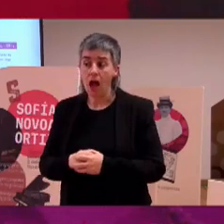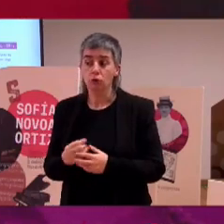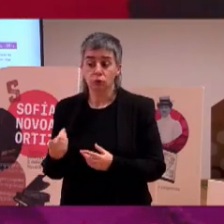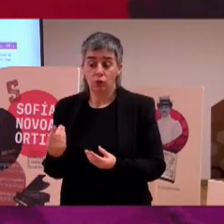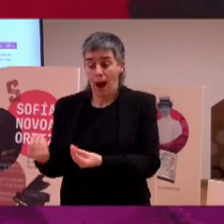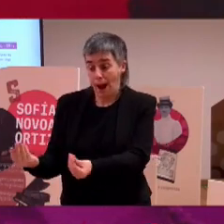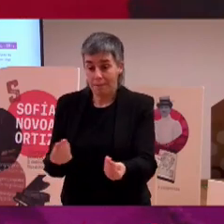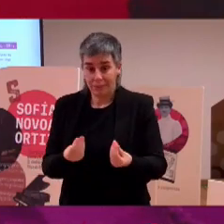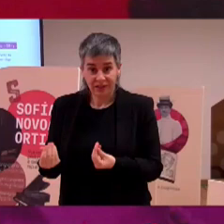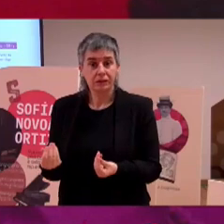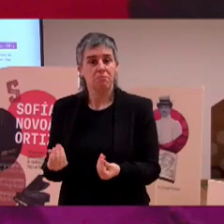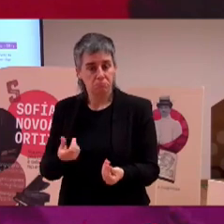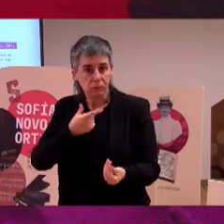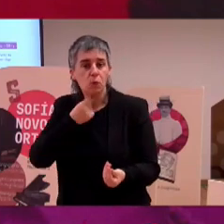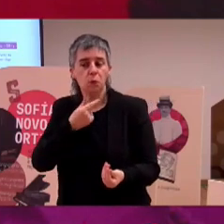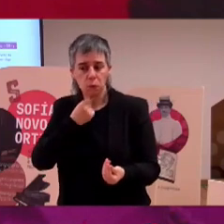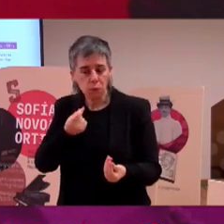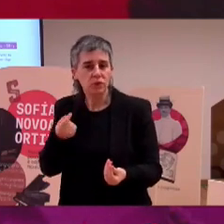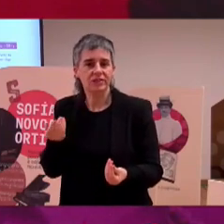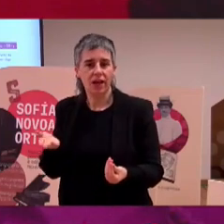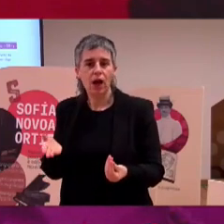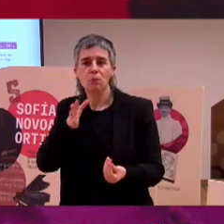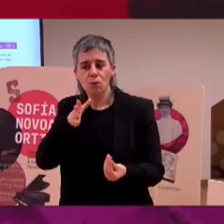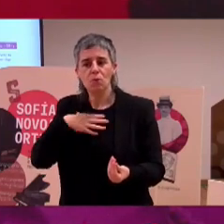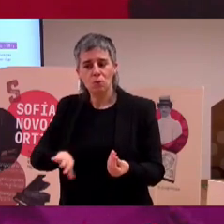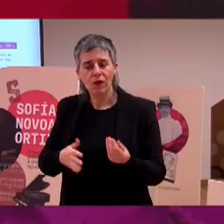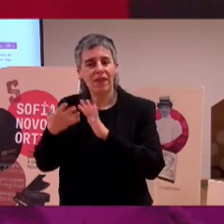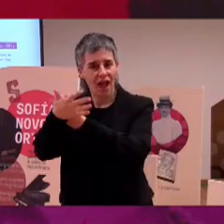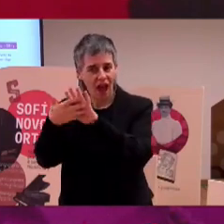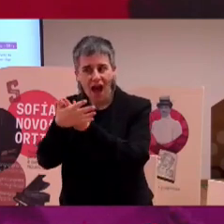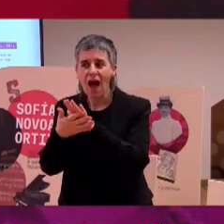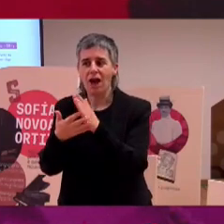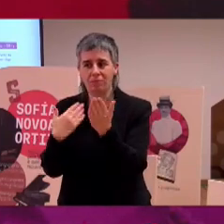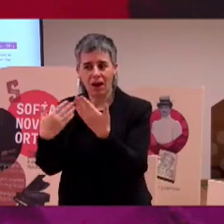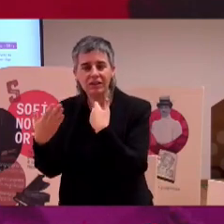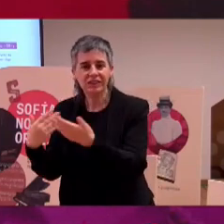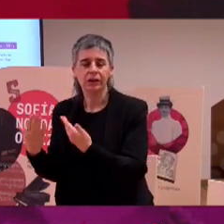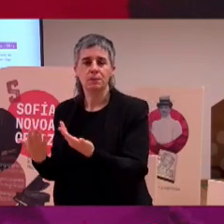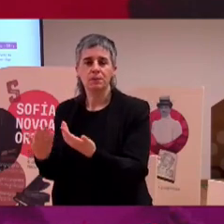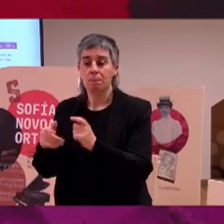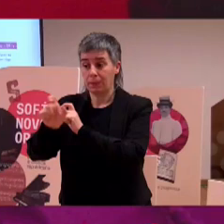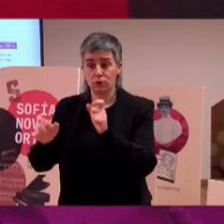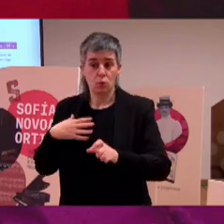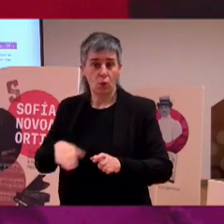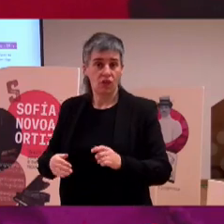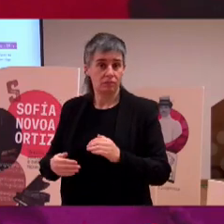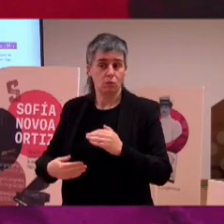que ela aprecia, porque pode falar con eles. Ten xente coa que falar de igual a